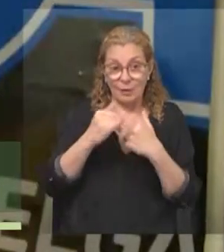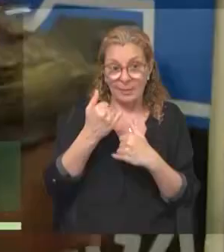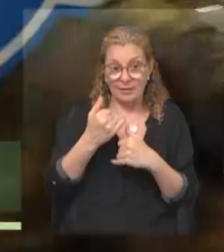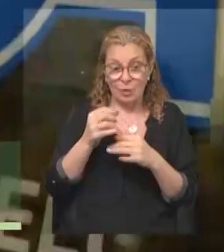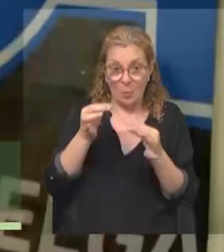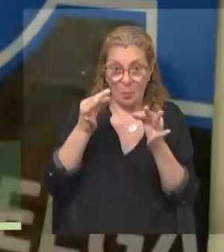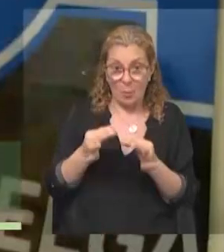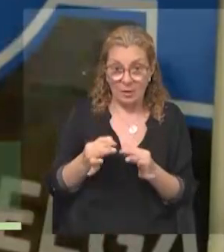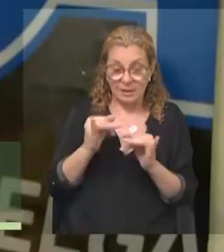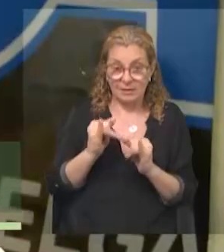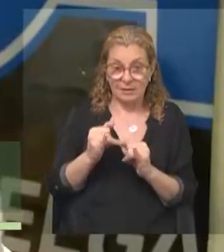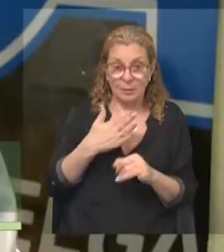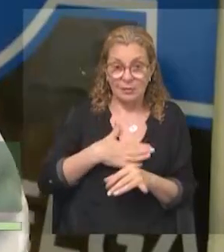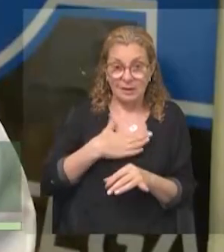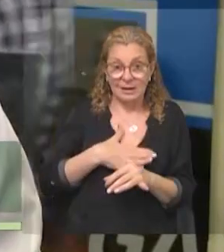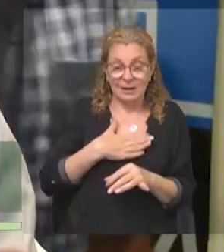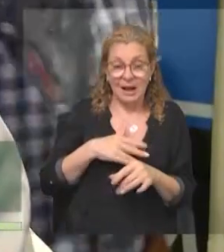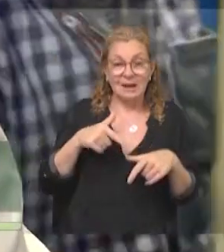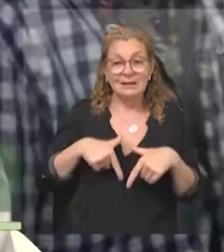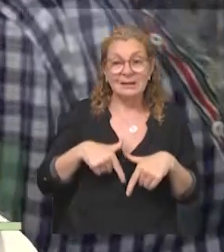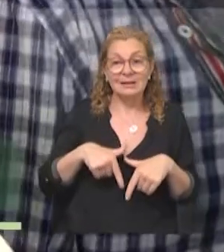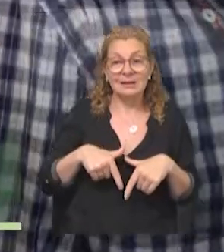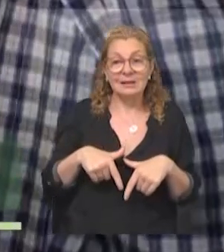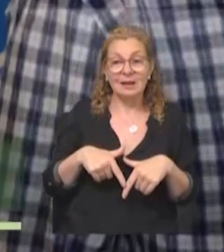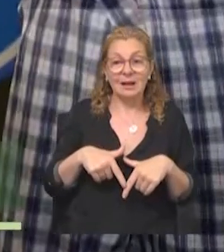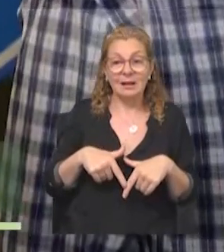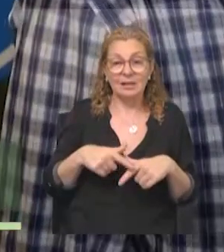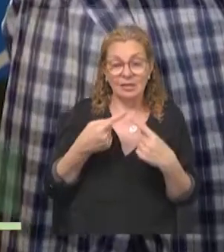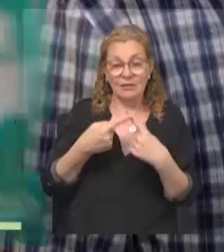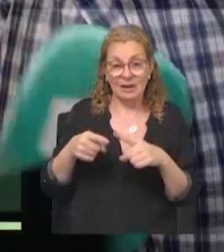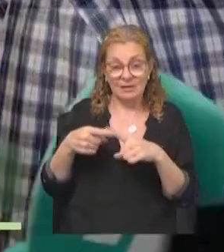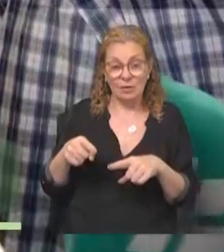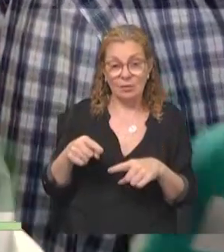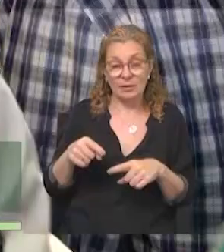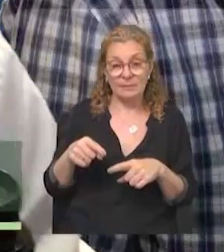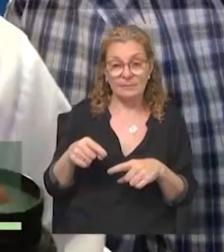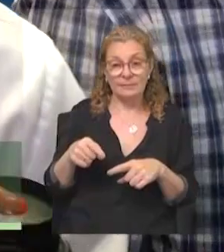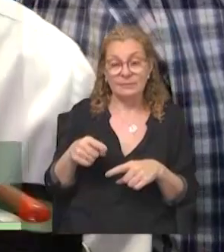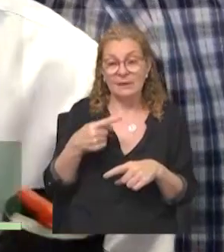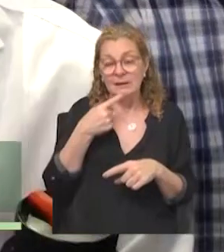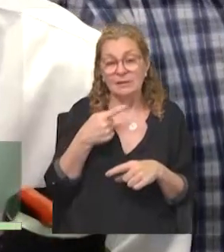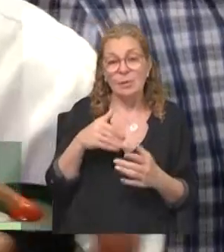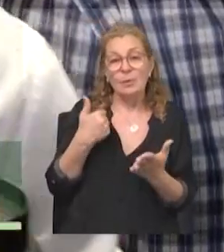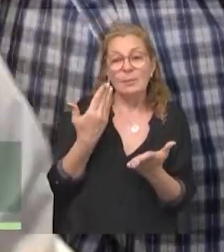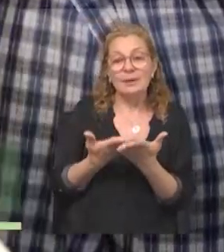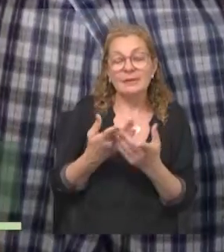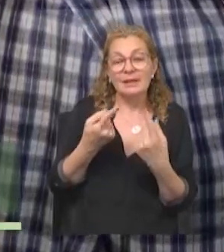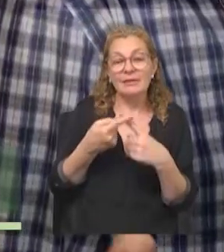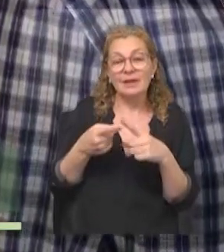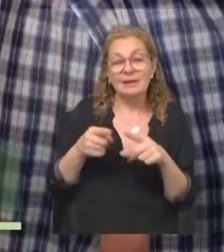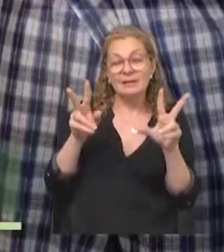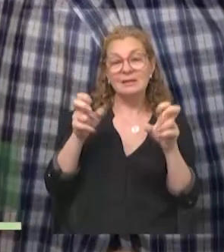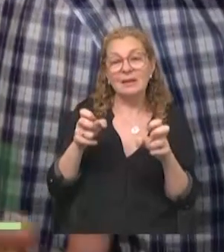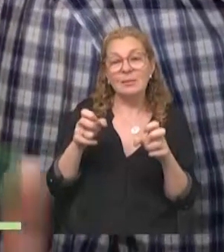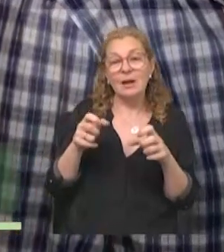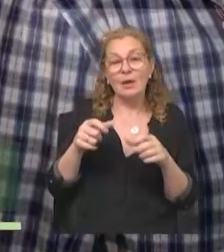precisa y con la tranquilidad de que la intendencia tomó las acciones correspondientes las últimas semanas usted ha planteado varios temas de índole de